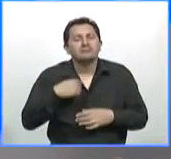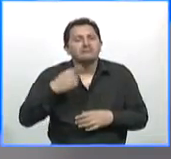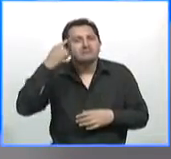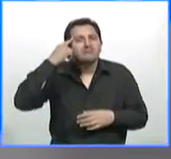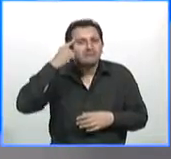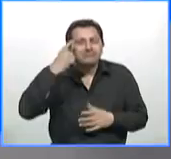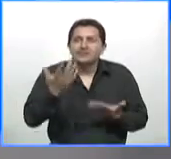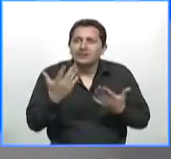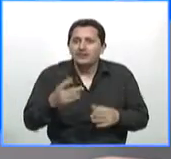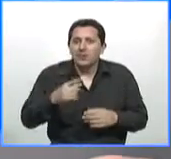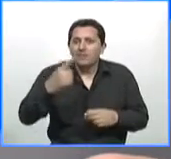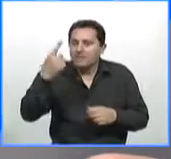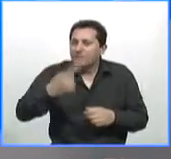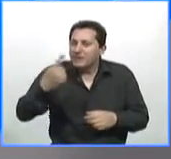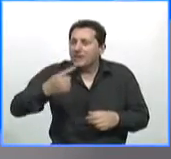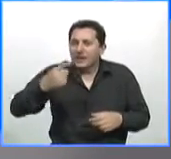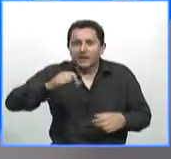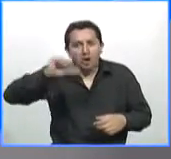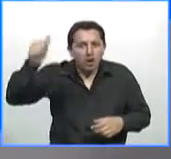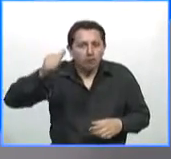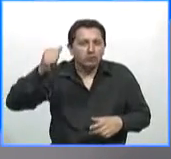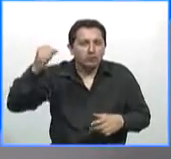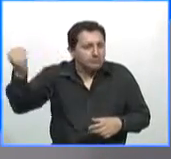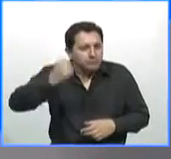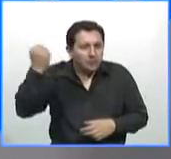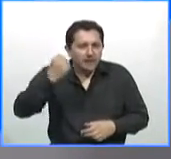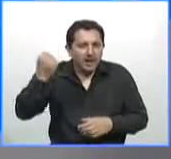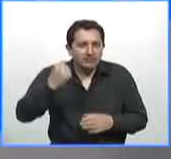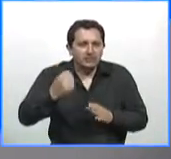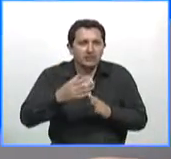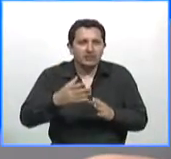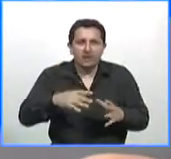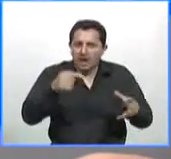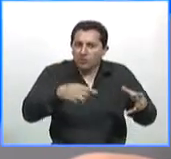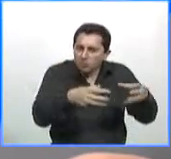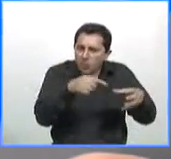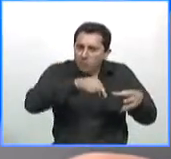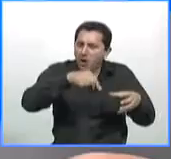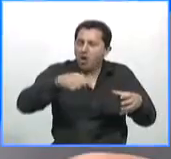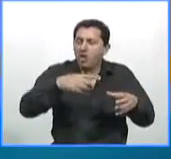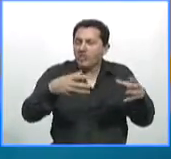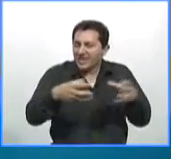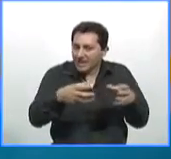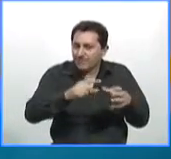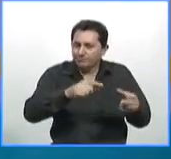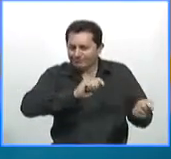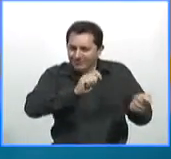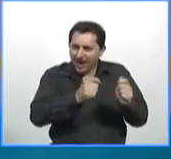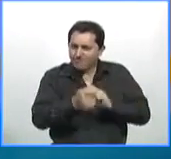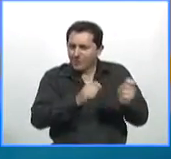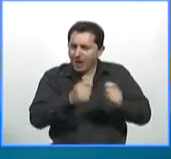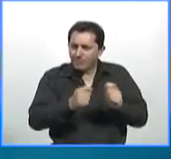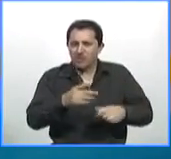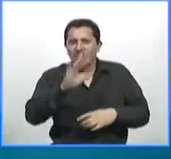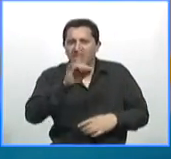decir, primer logro grande después del gran recambio generacional que sufrieron, después del cambio de